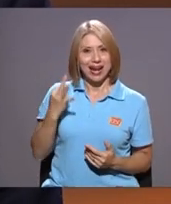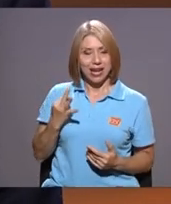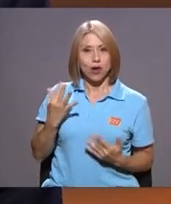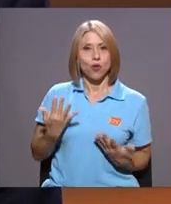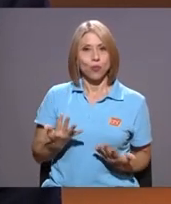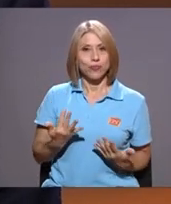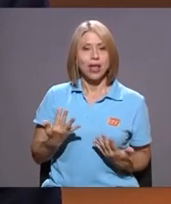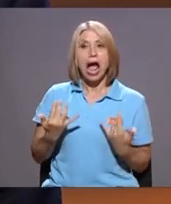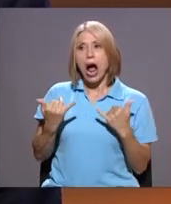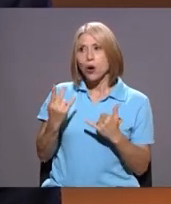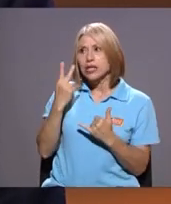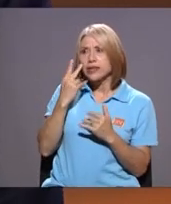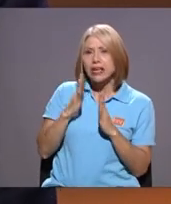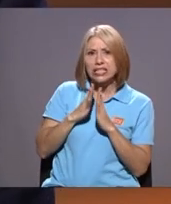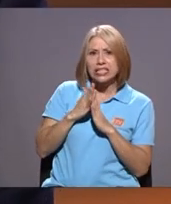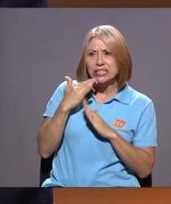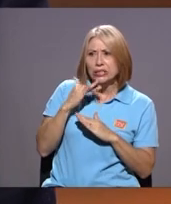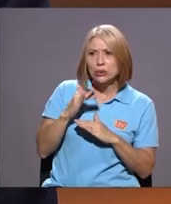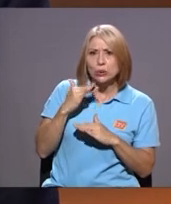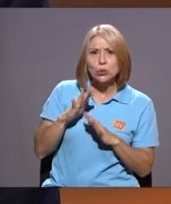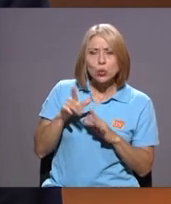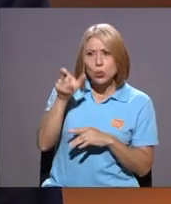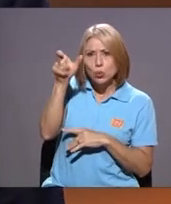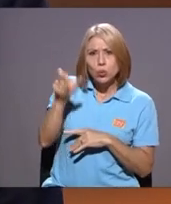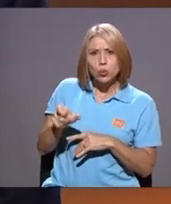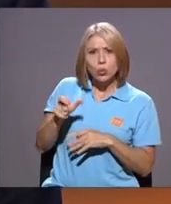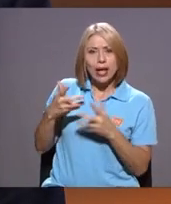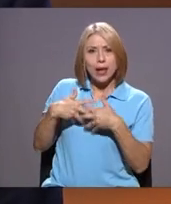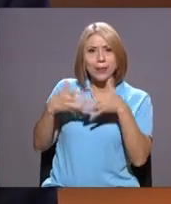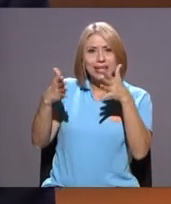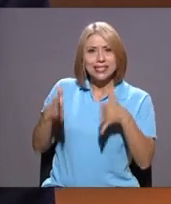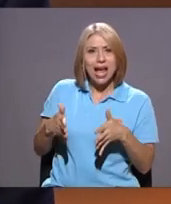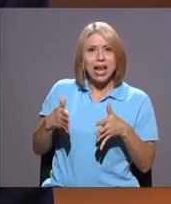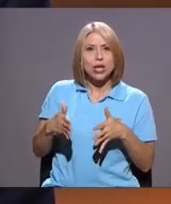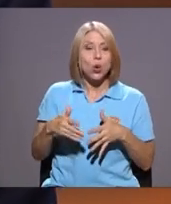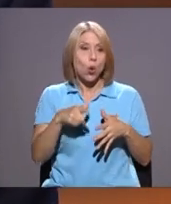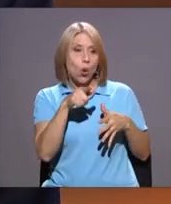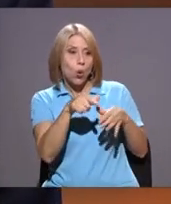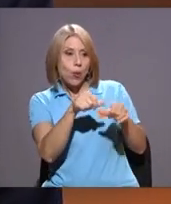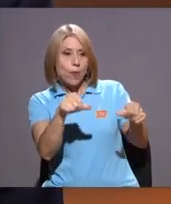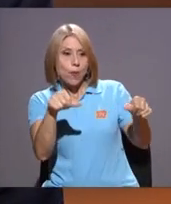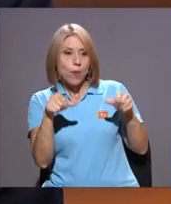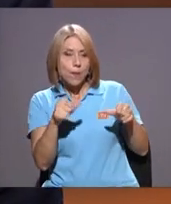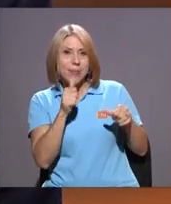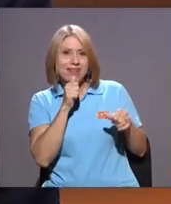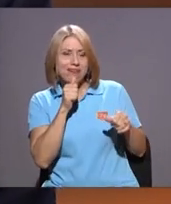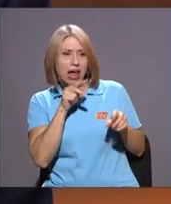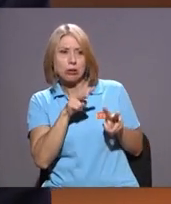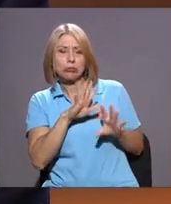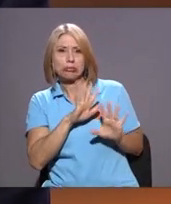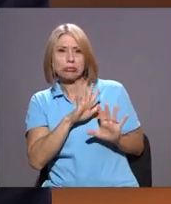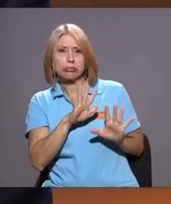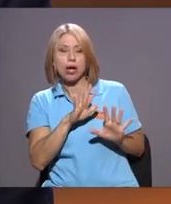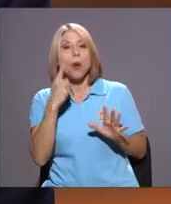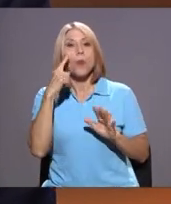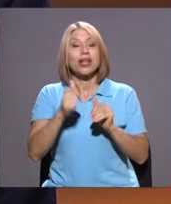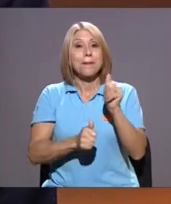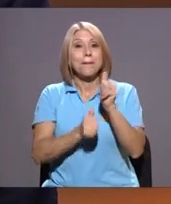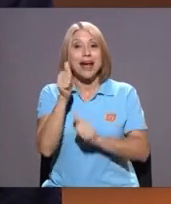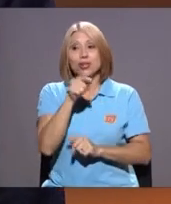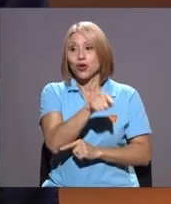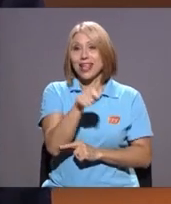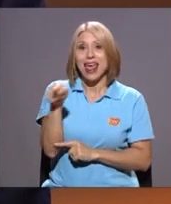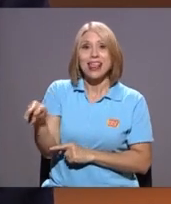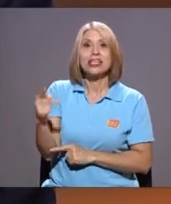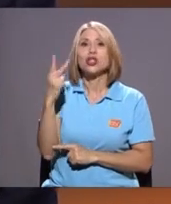satanizado la figura del empresario y la figura del sector privado en cuanto a que la mayoría se consideran que